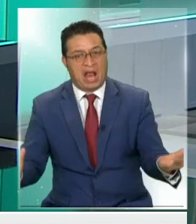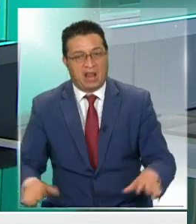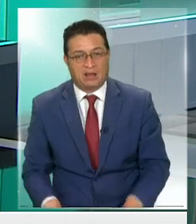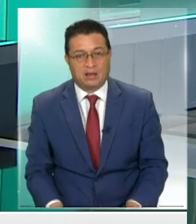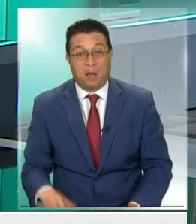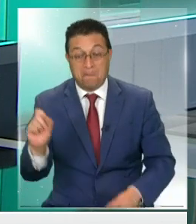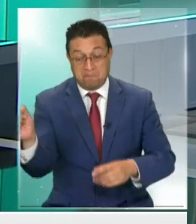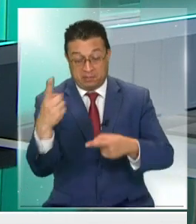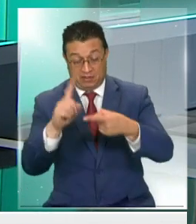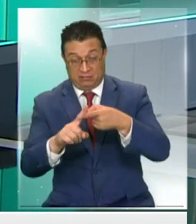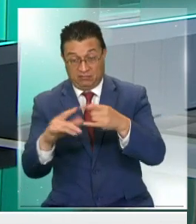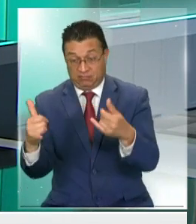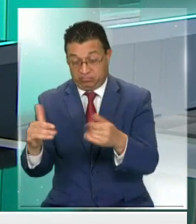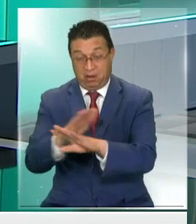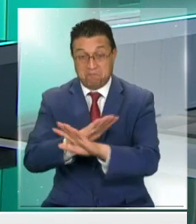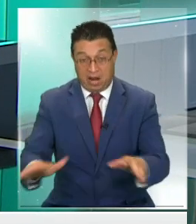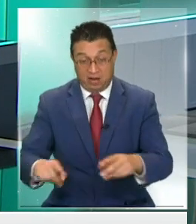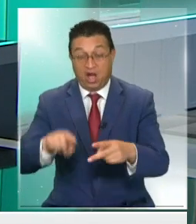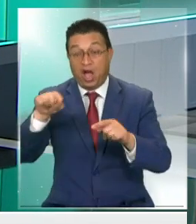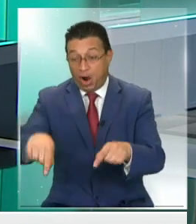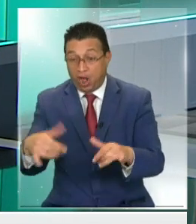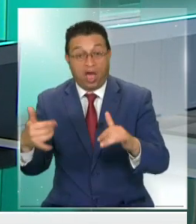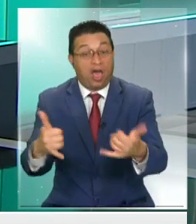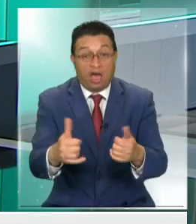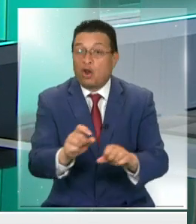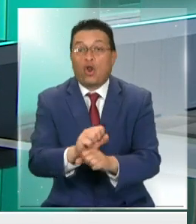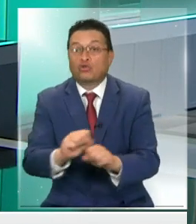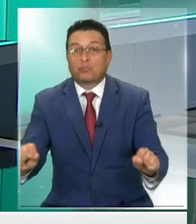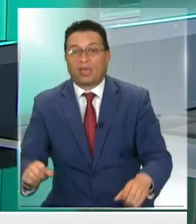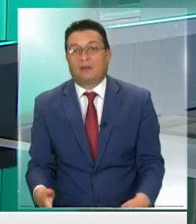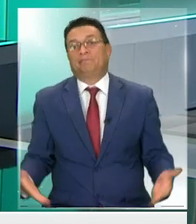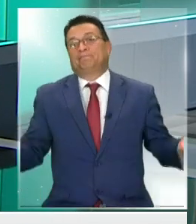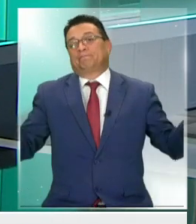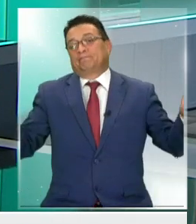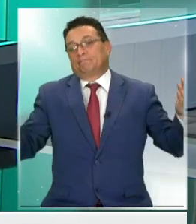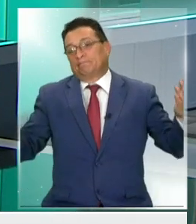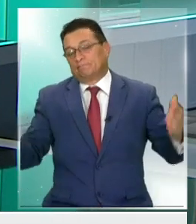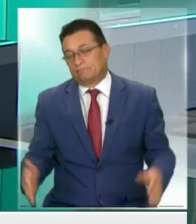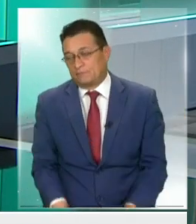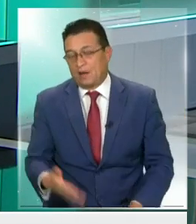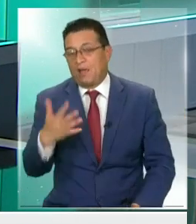Primero, no logró que jugara bien, ahora no logró que jugara. Parece que se terminó esta historia.